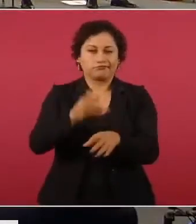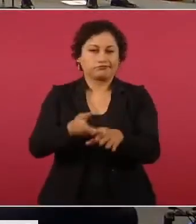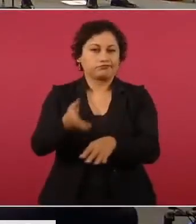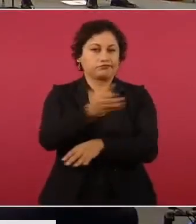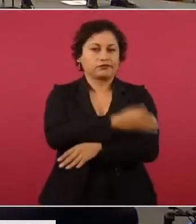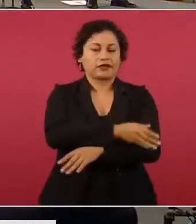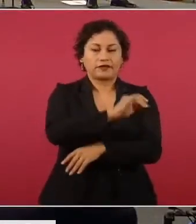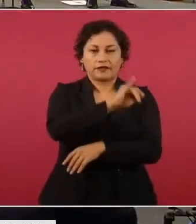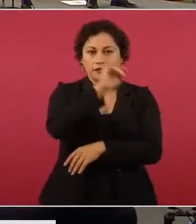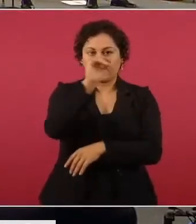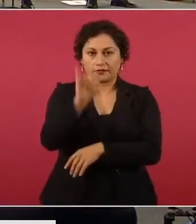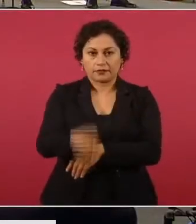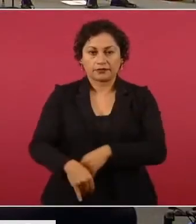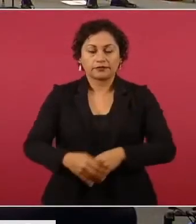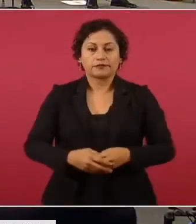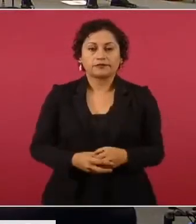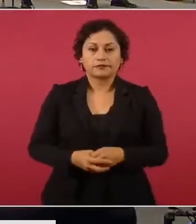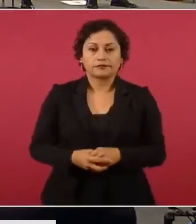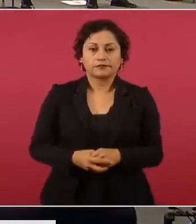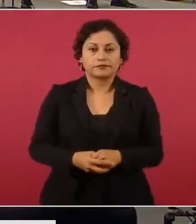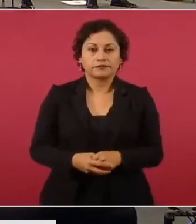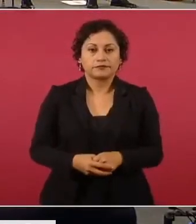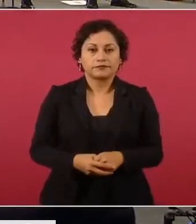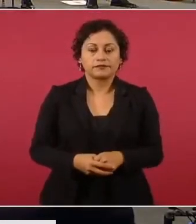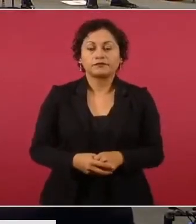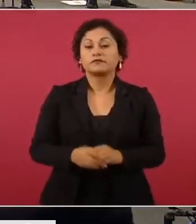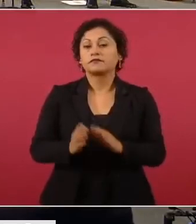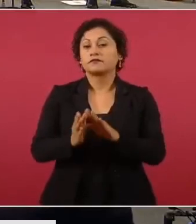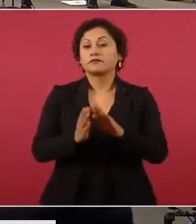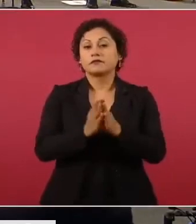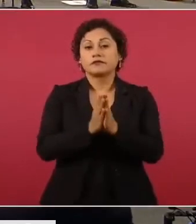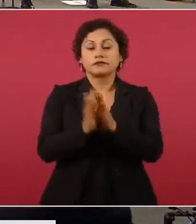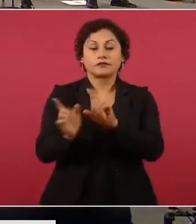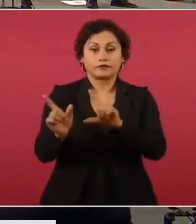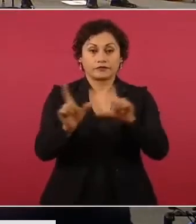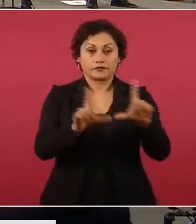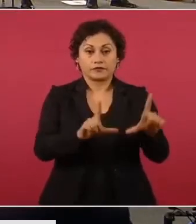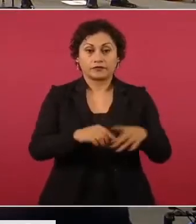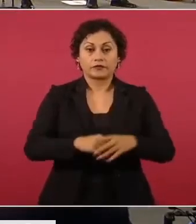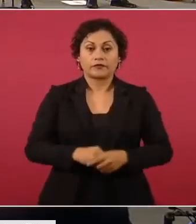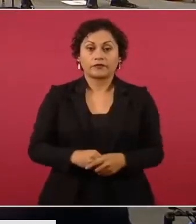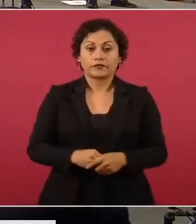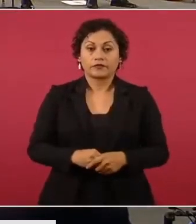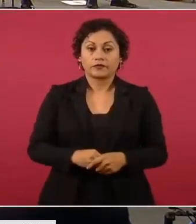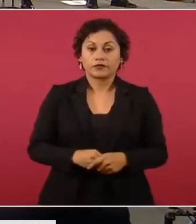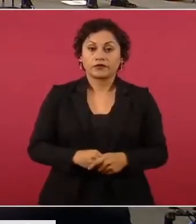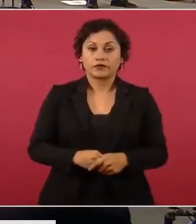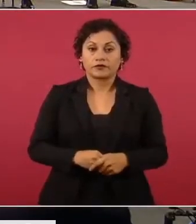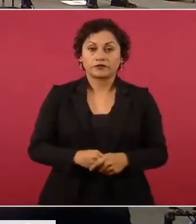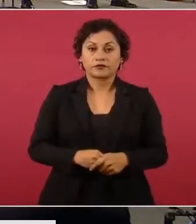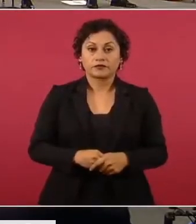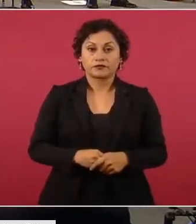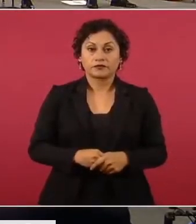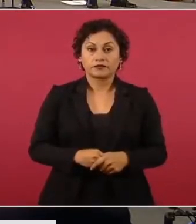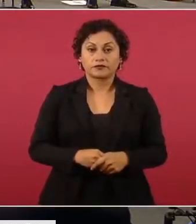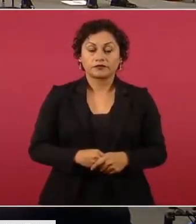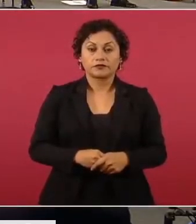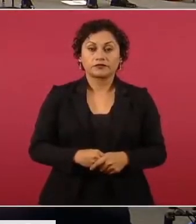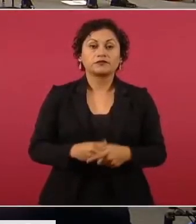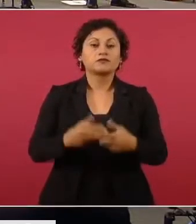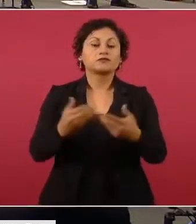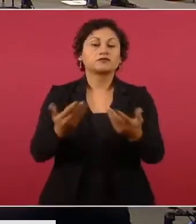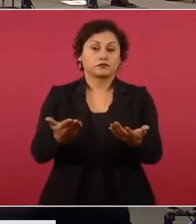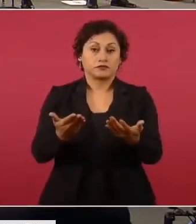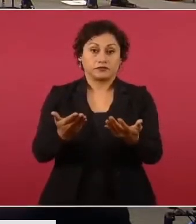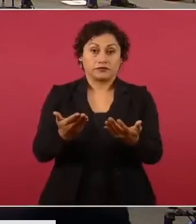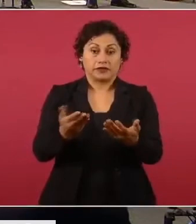como lo hemos estado haciendo. Si podemos pasar a la siguiente. Uno de los temas en donde se ha tenido un avance